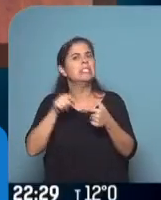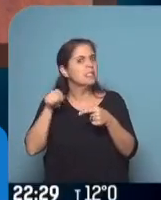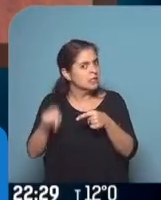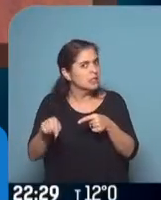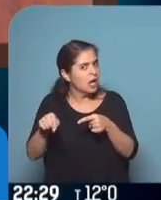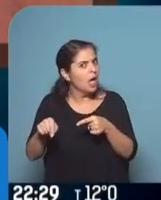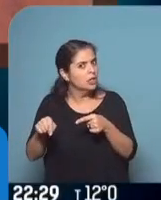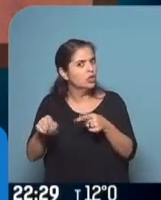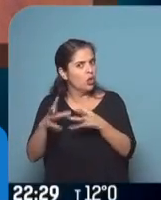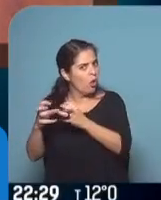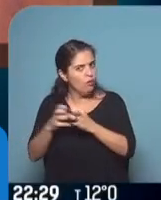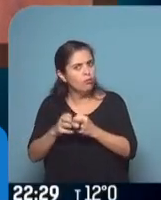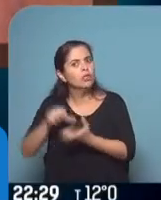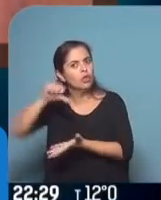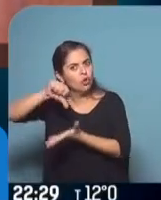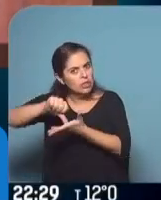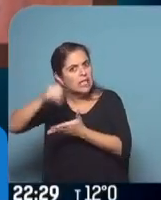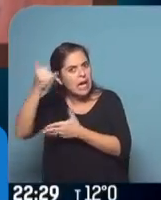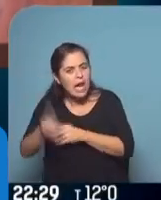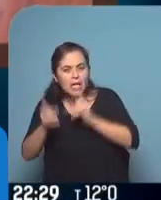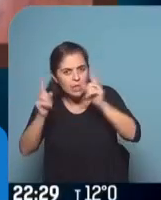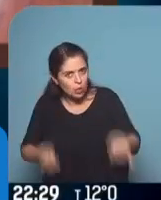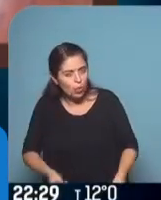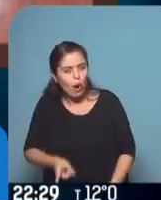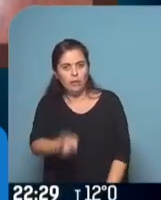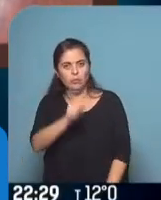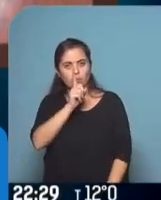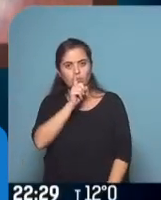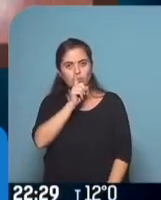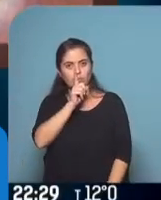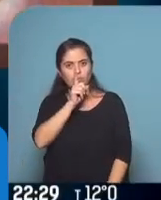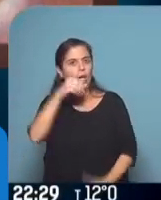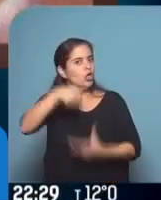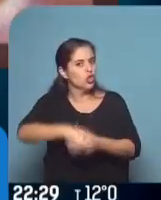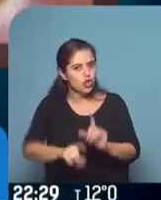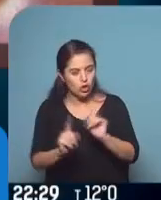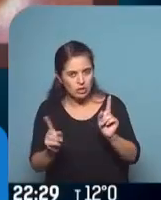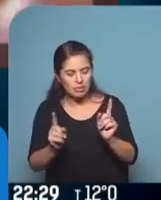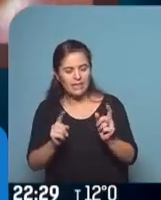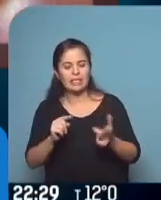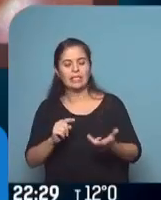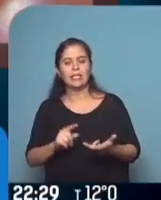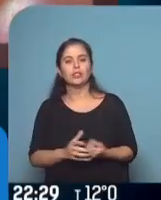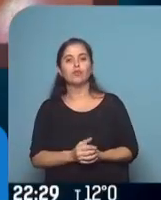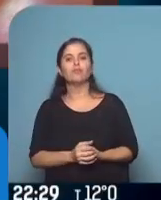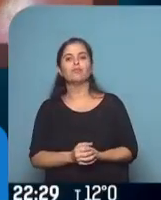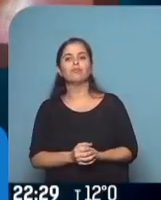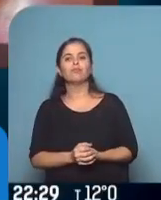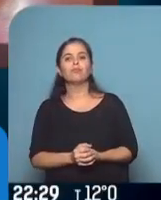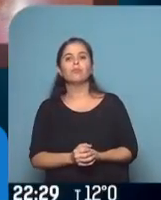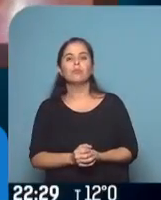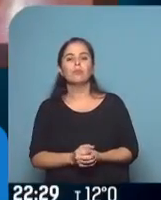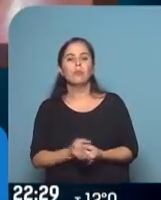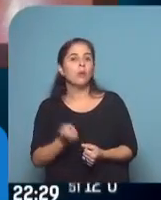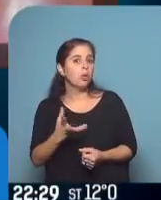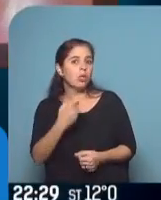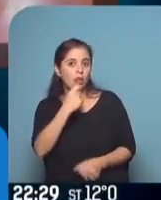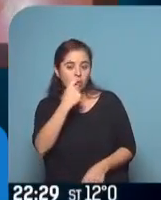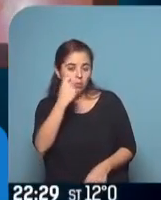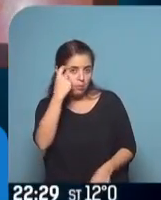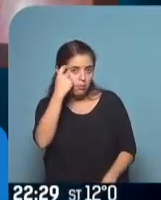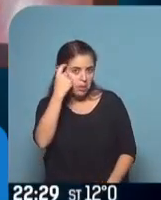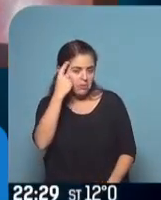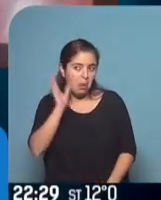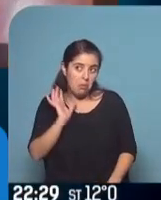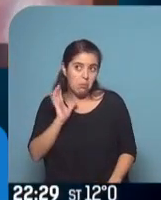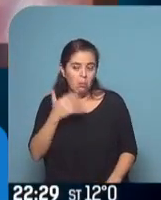Yemen, tampoco se ha hecho eco de la condena o de la justificación de que Irán hubiera sido el que haya